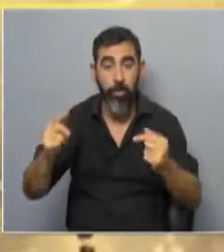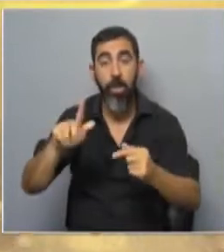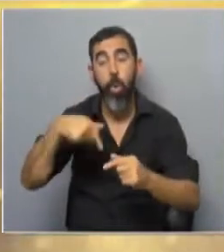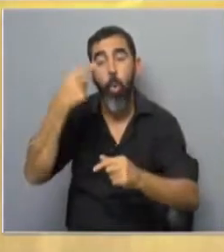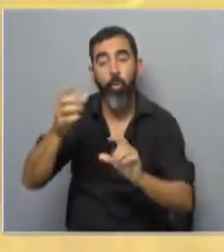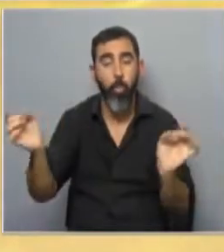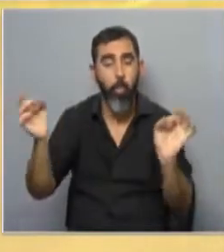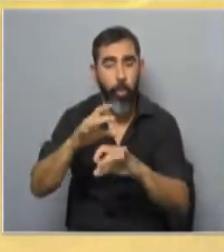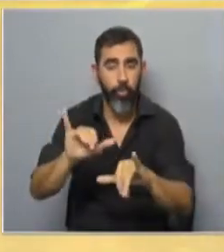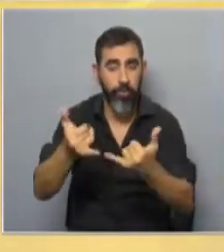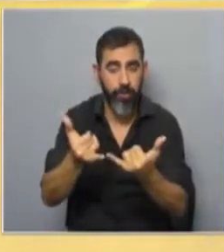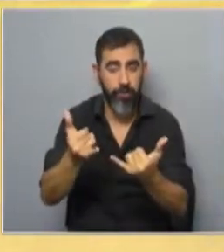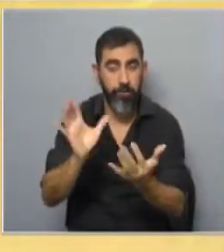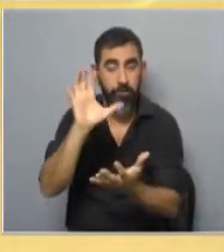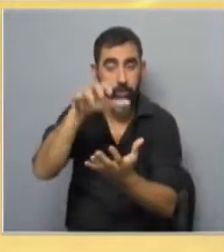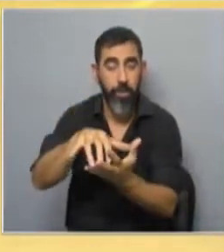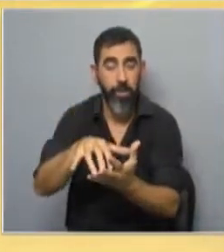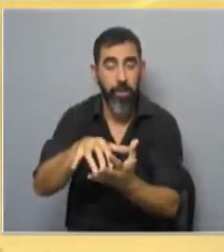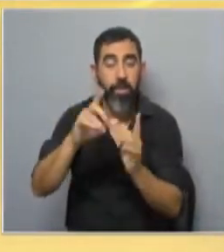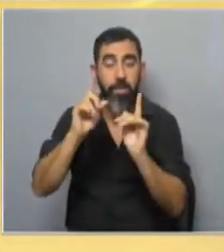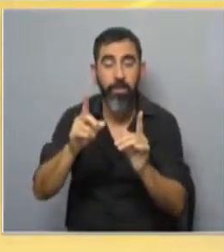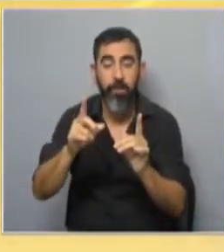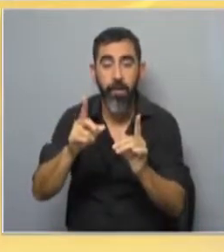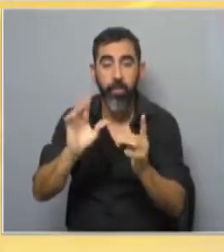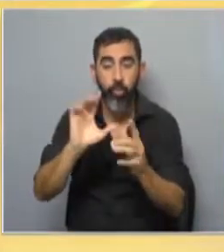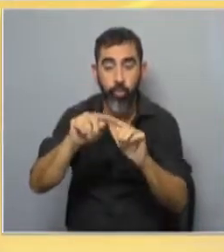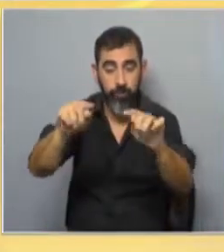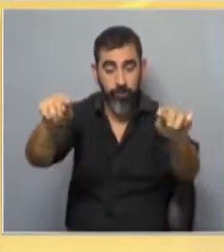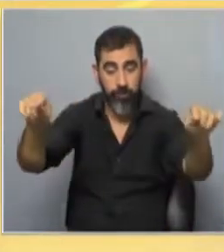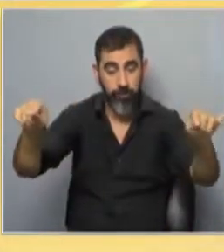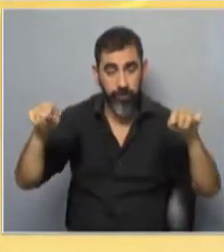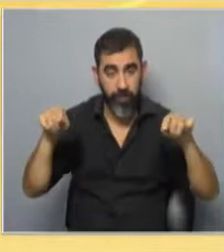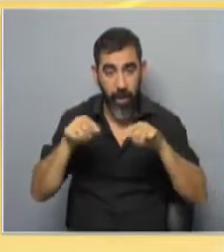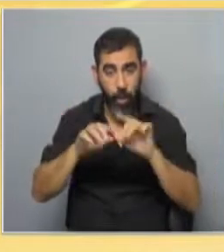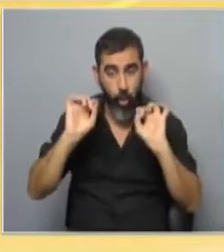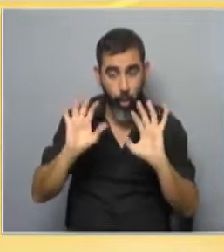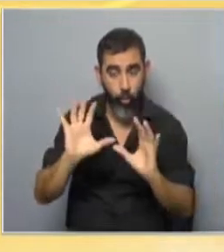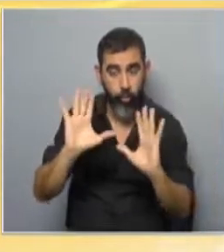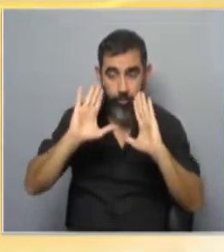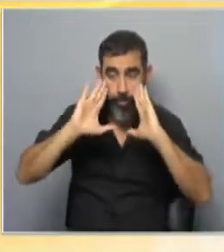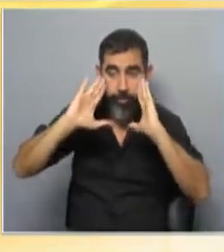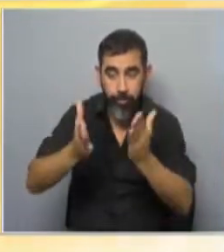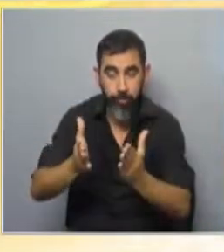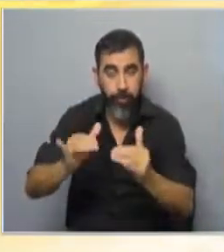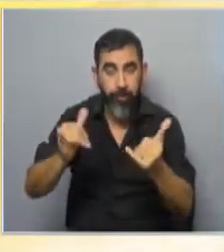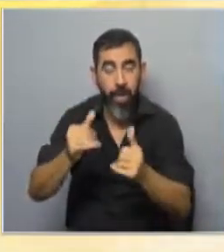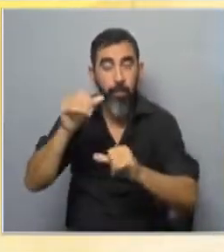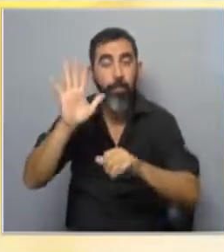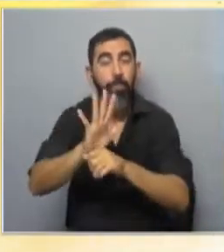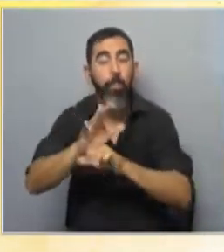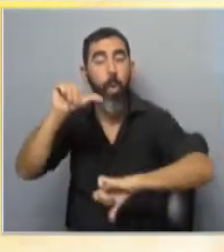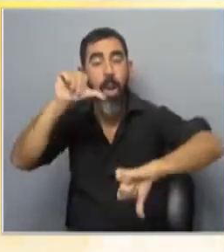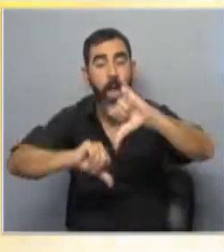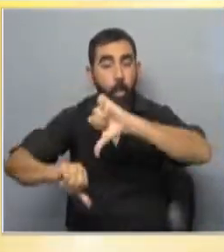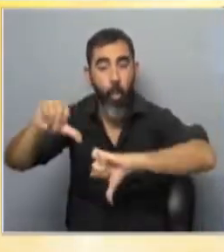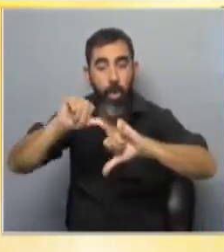SciLab instalados, los centros educativos que ya tienen que disponer de un salón para que ya sea como el laboratorio que queda